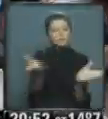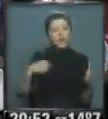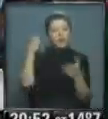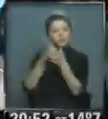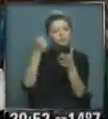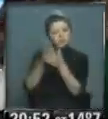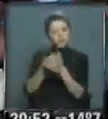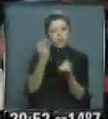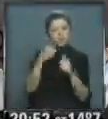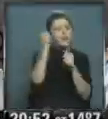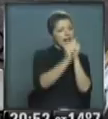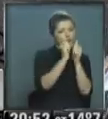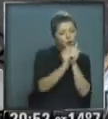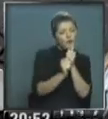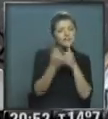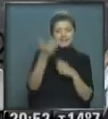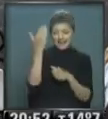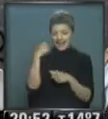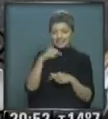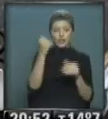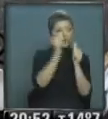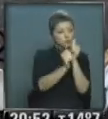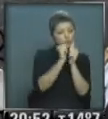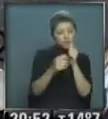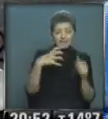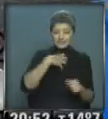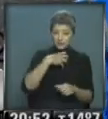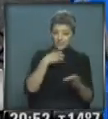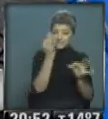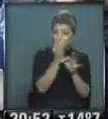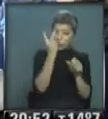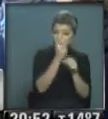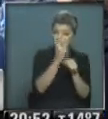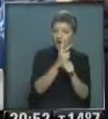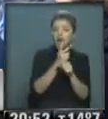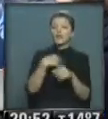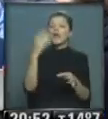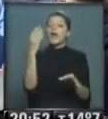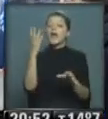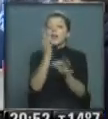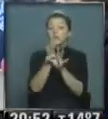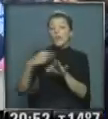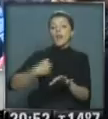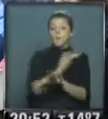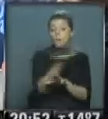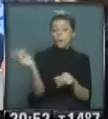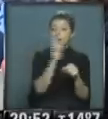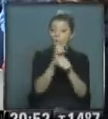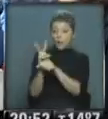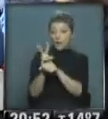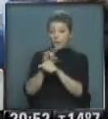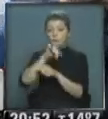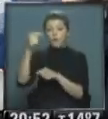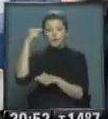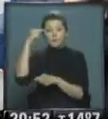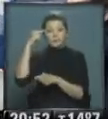lo largo de la historia los estudiantes secundarios nos hemos apropiado de la tarea de defender la educación pública, gratuita y de calidad contra aquellos que solo intentan disminuir el